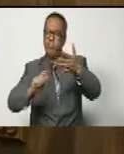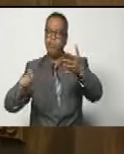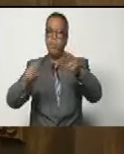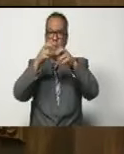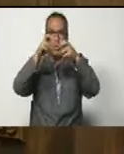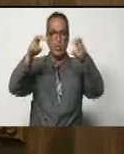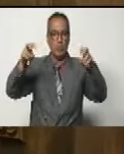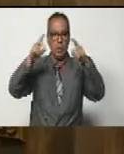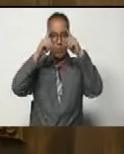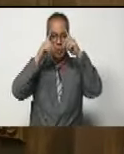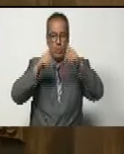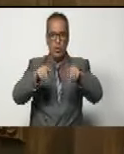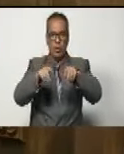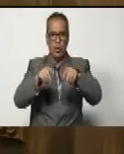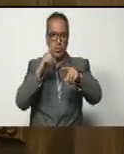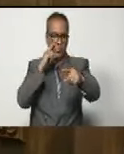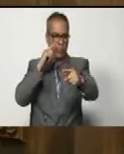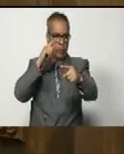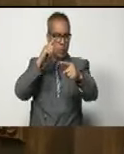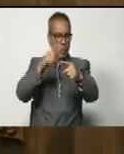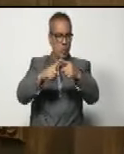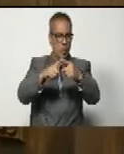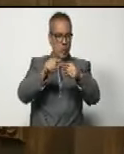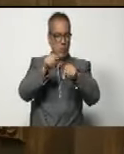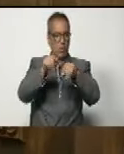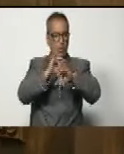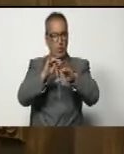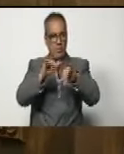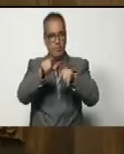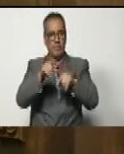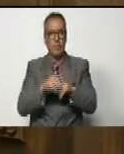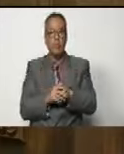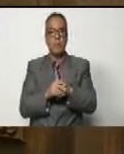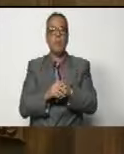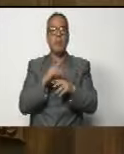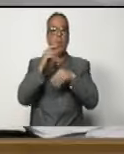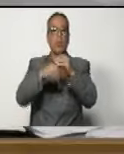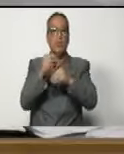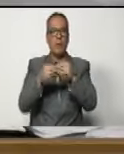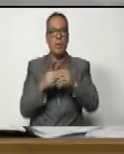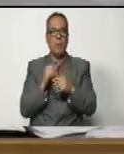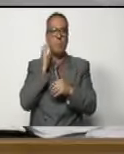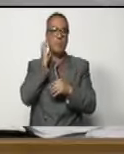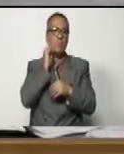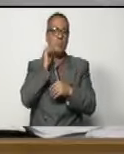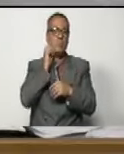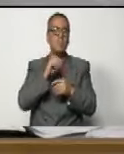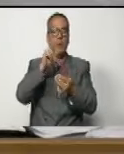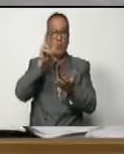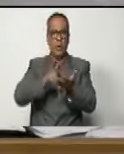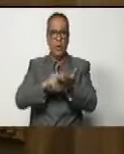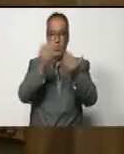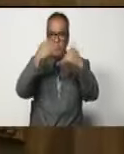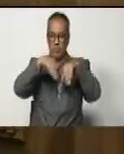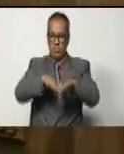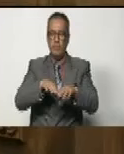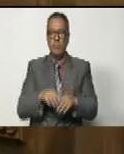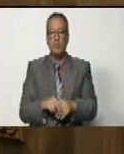Epígrafe, definición y objetivo. Es todo, ciudadano vicepresidente. Consideración. Aprobado.